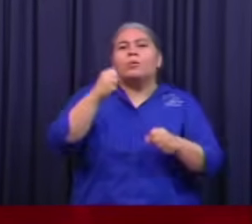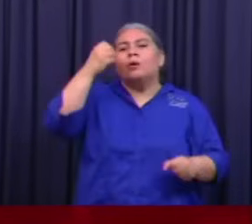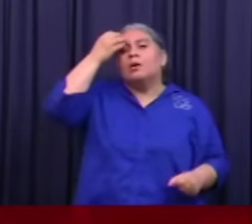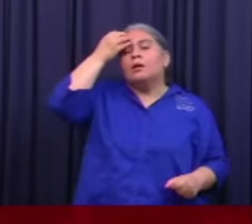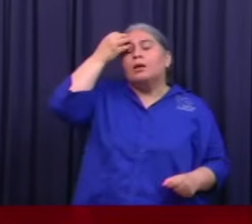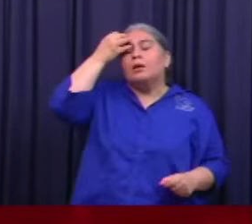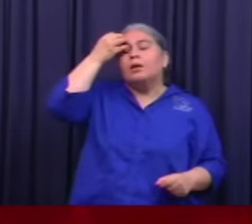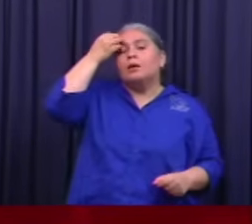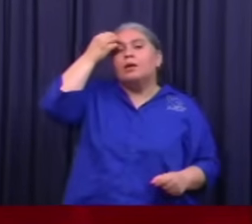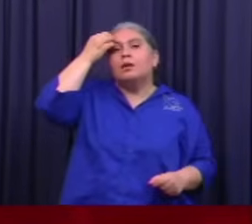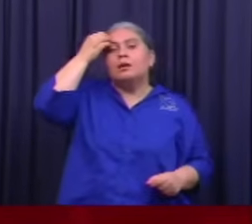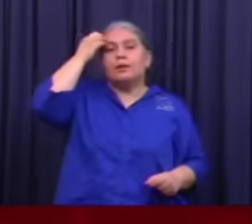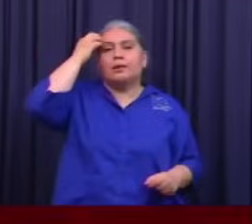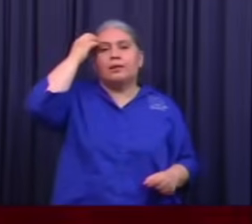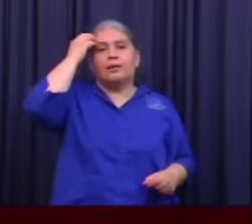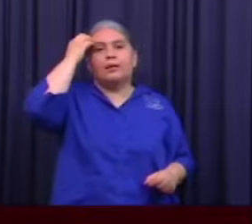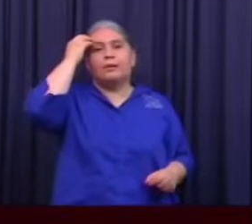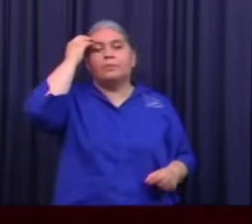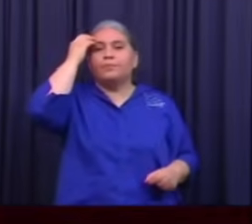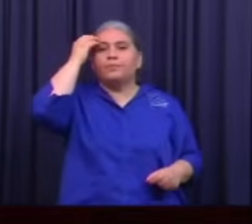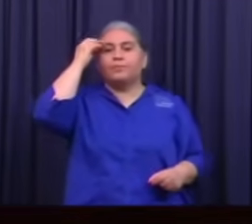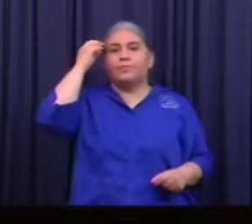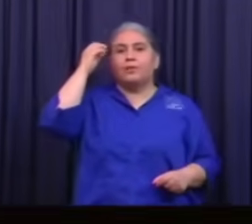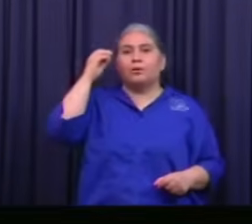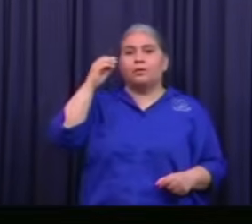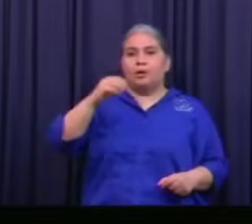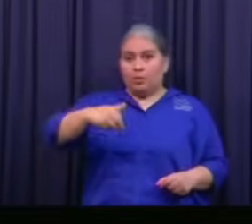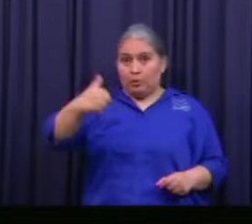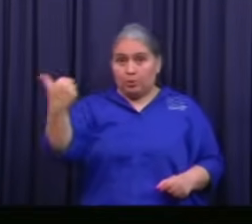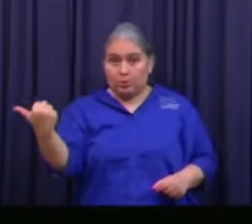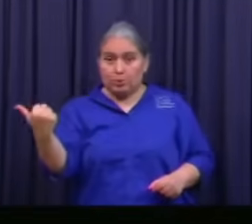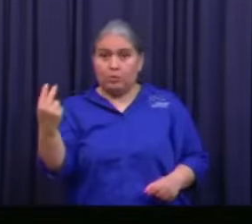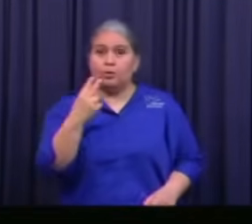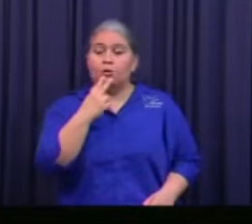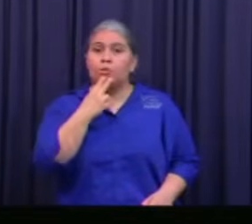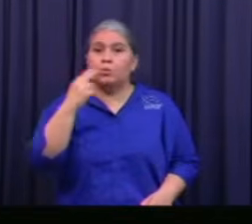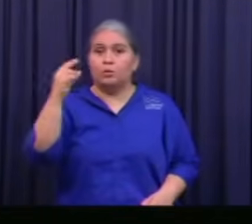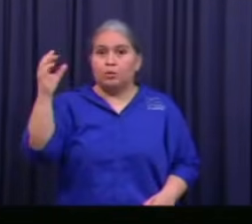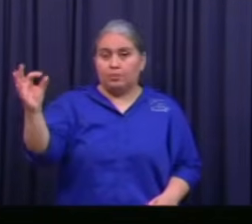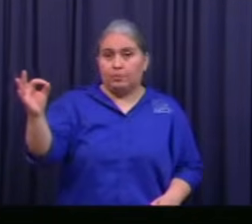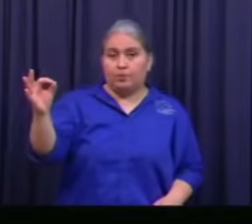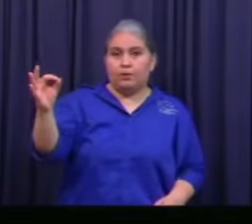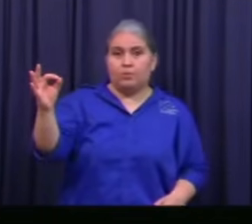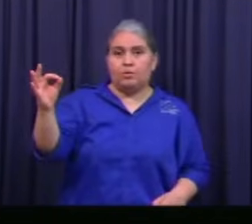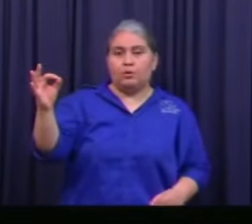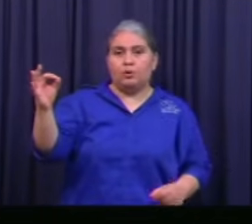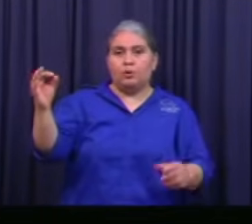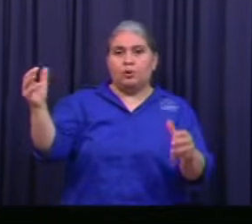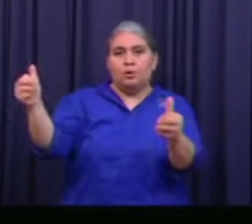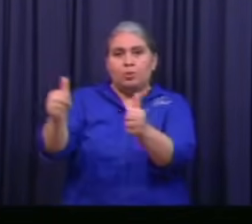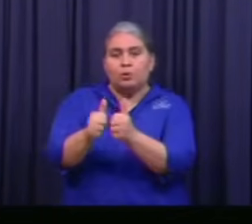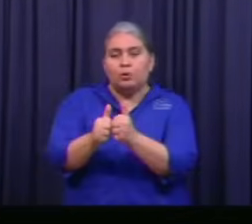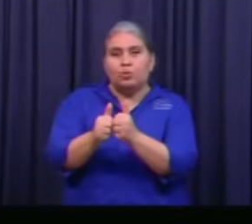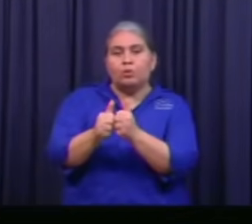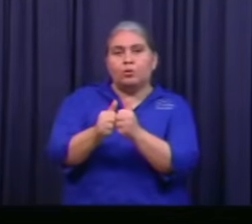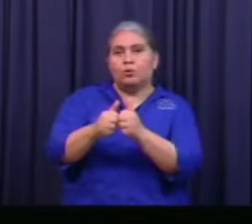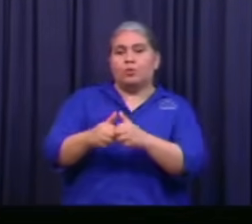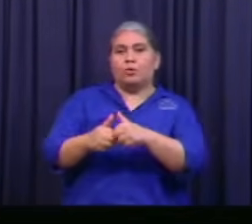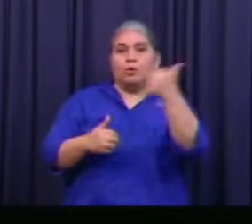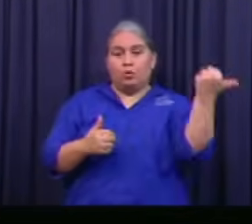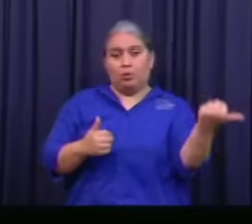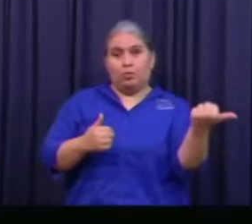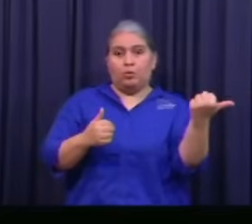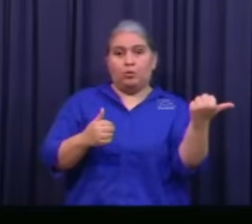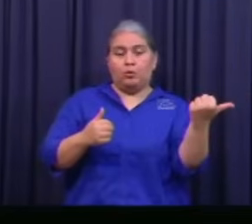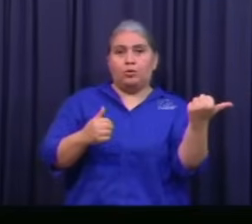vino anani uno de mis hermanos con algunos hombres de Judá y cuando los vio